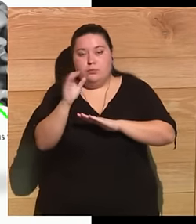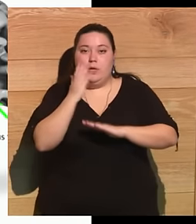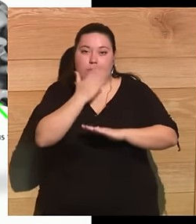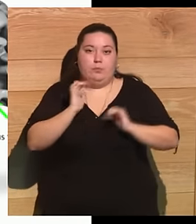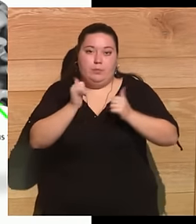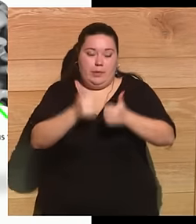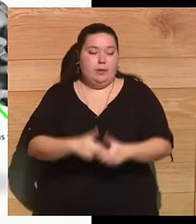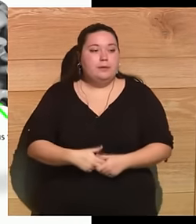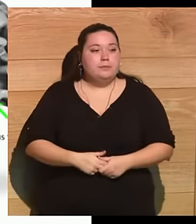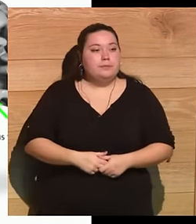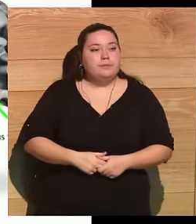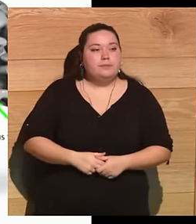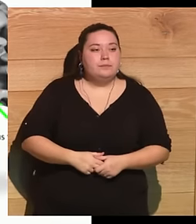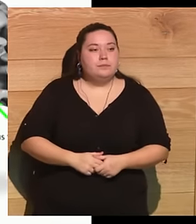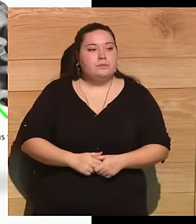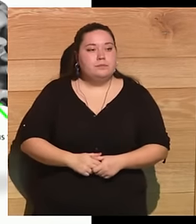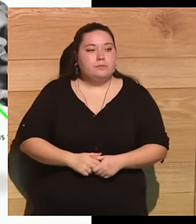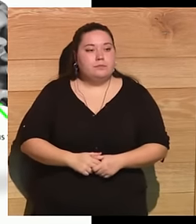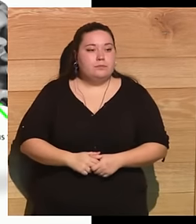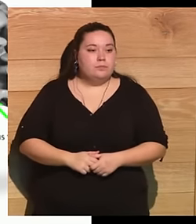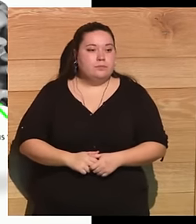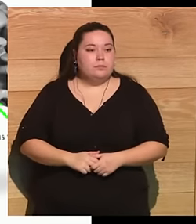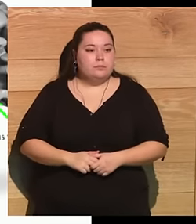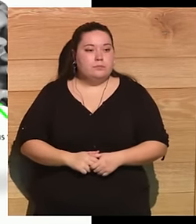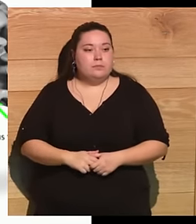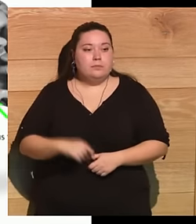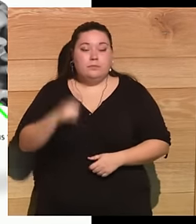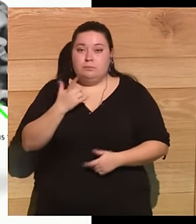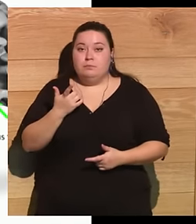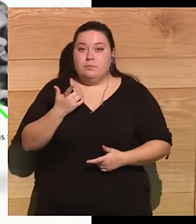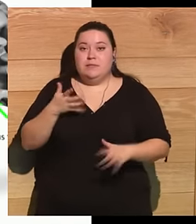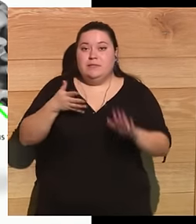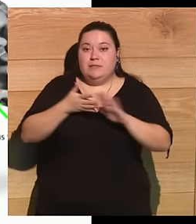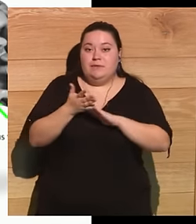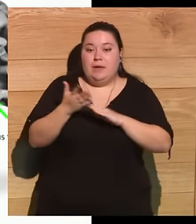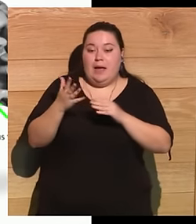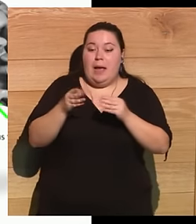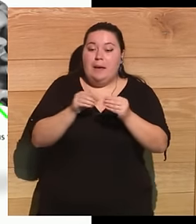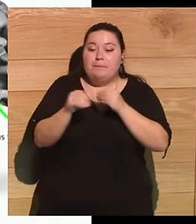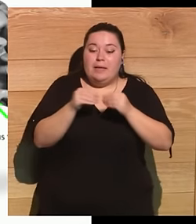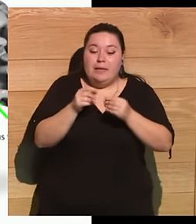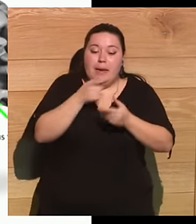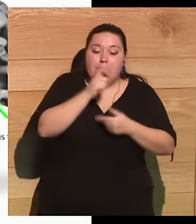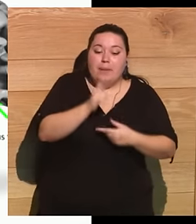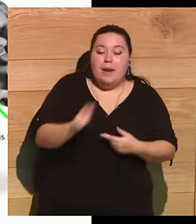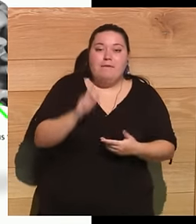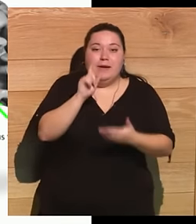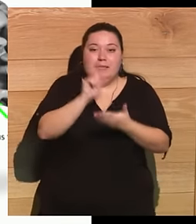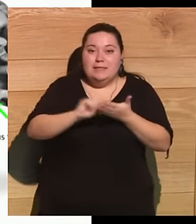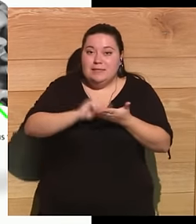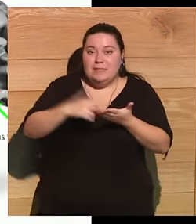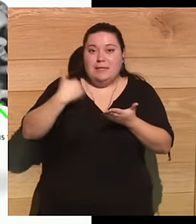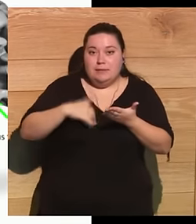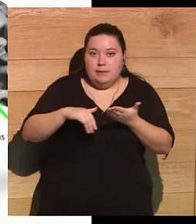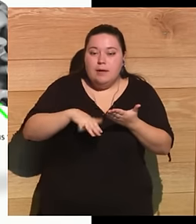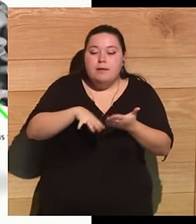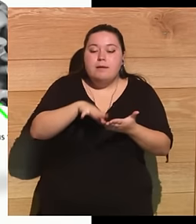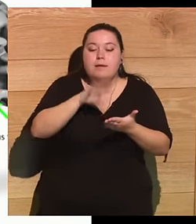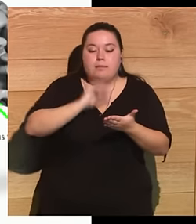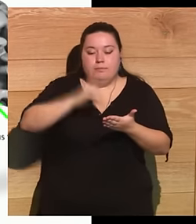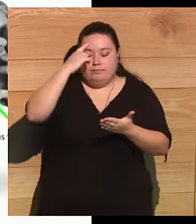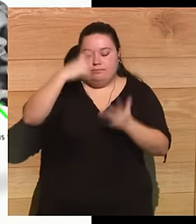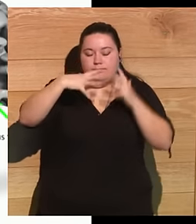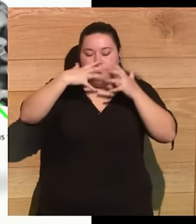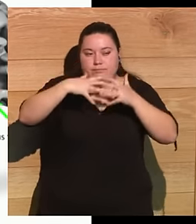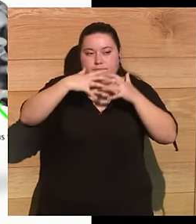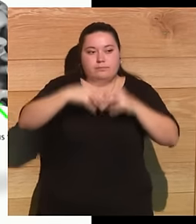hicimos fue un seguimiento a medida que están siendo expuestos a materiales escritos, palabras escritas. Entonces, bueno, espero que podáis